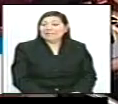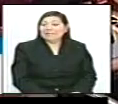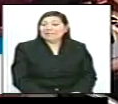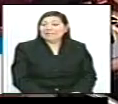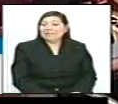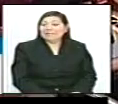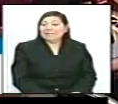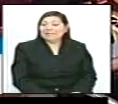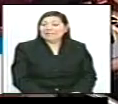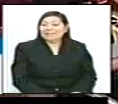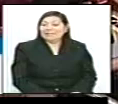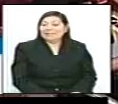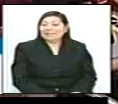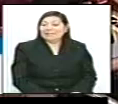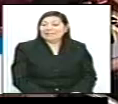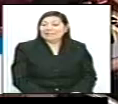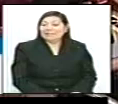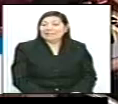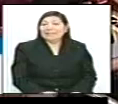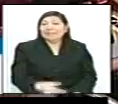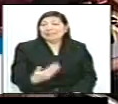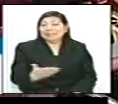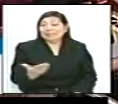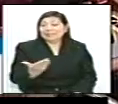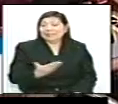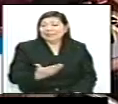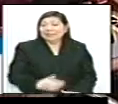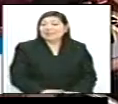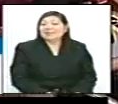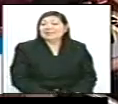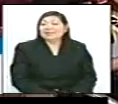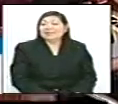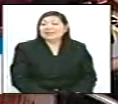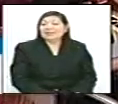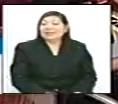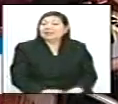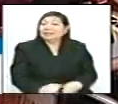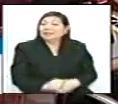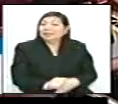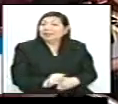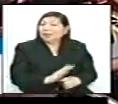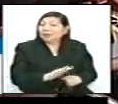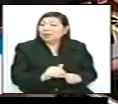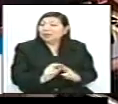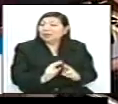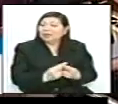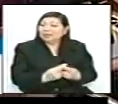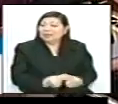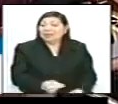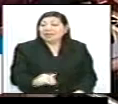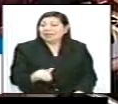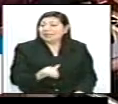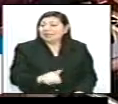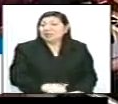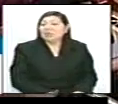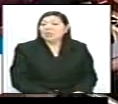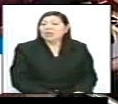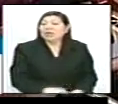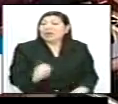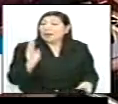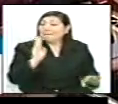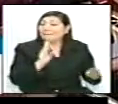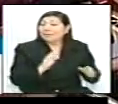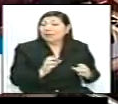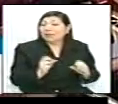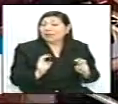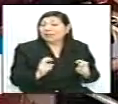Presidenta, solamente para solicitarle que ya iniciamos con la participación de los invitados. Todas las sesiones es lo mismo. Si están preocupados, están